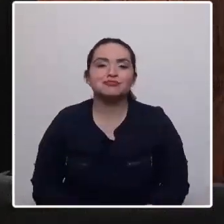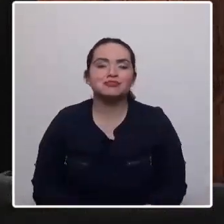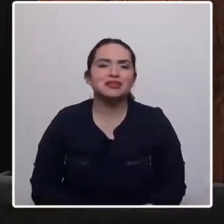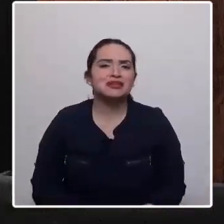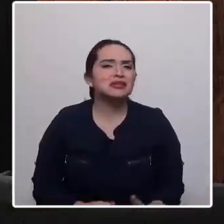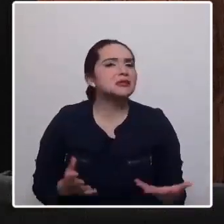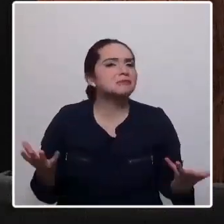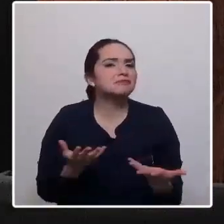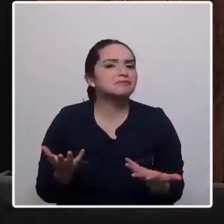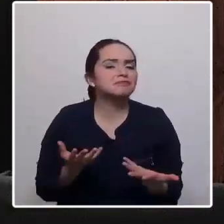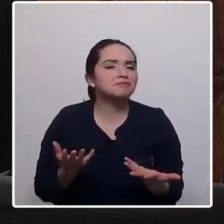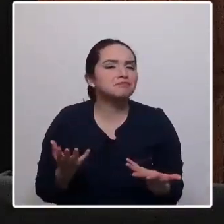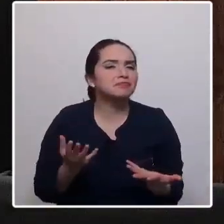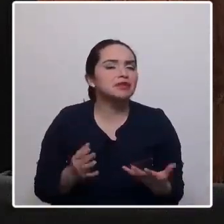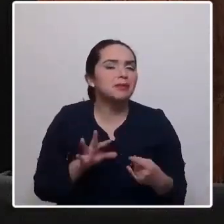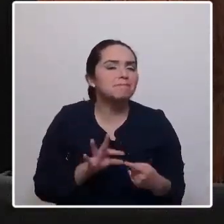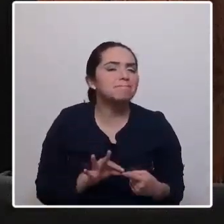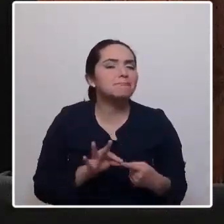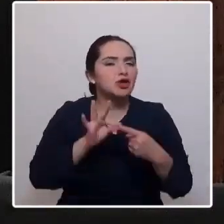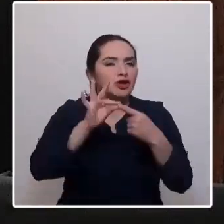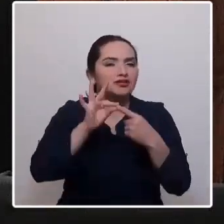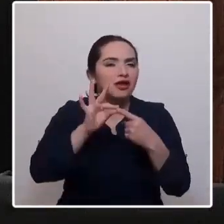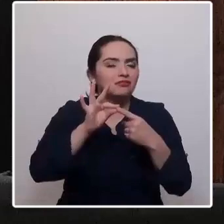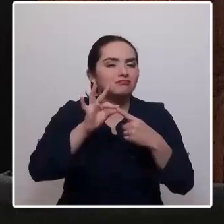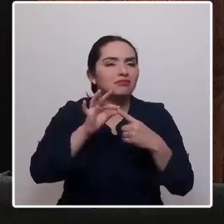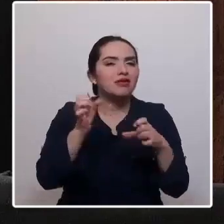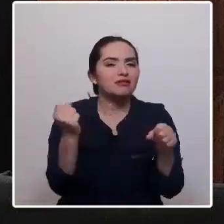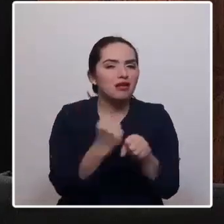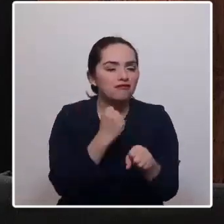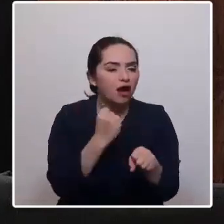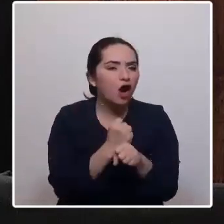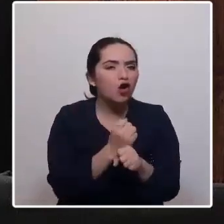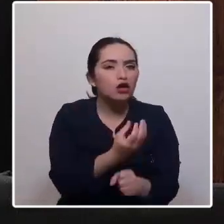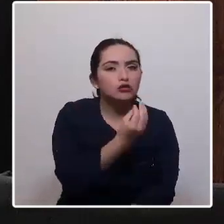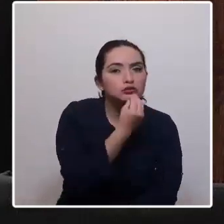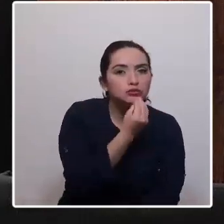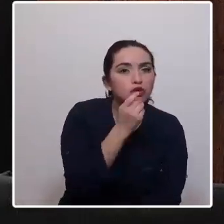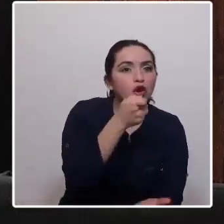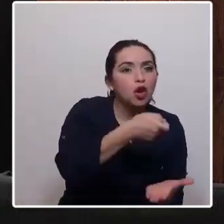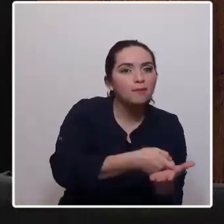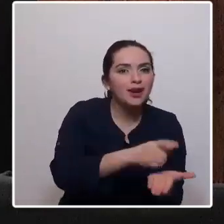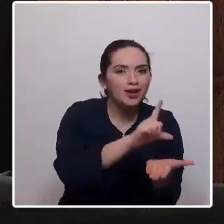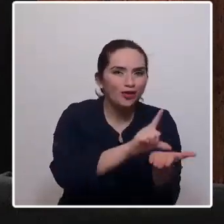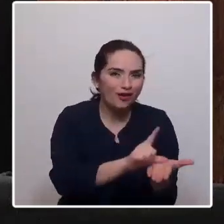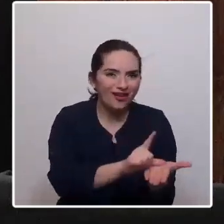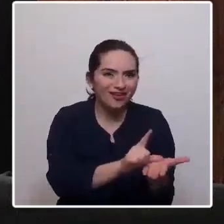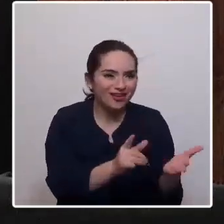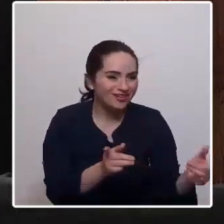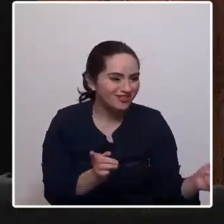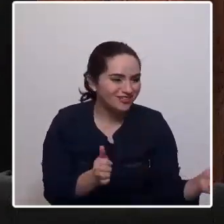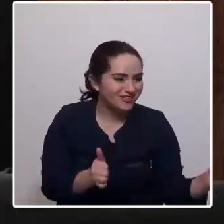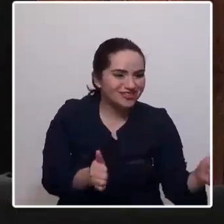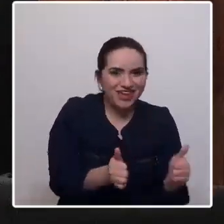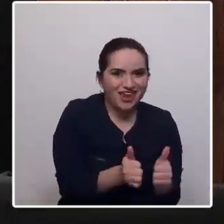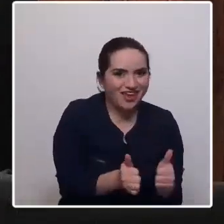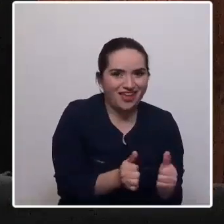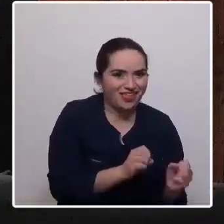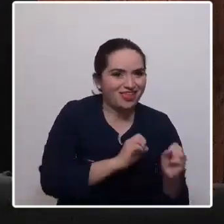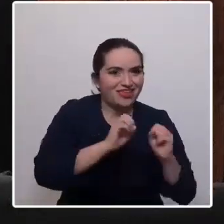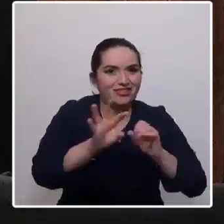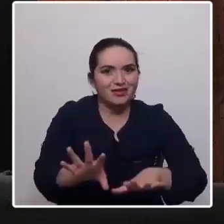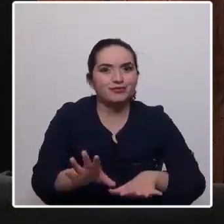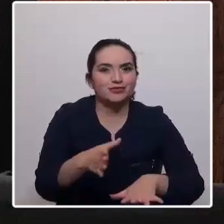se trata de priorizar la producción y el consumo local, los circuitos cortos, tanto en la distribución y